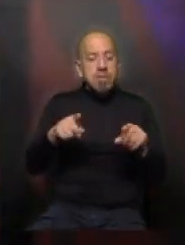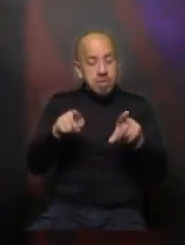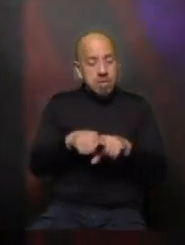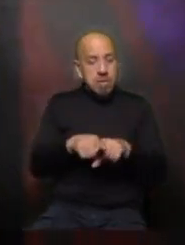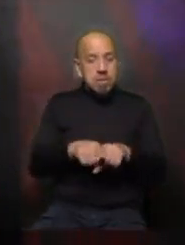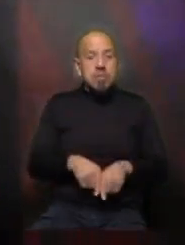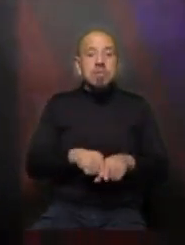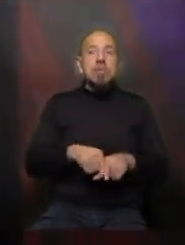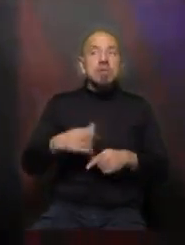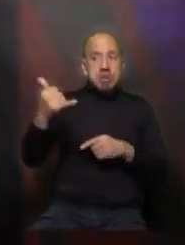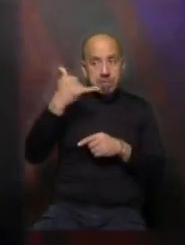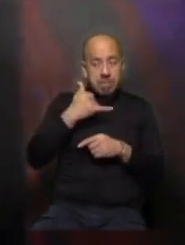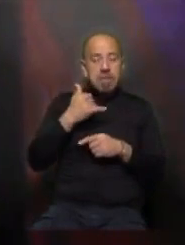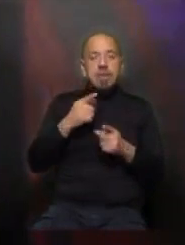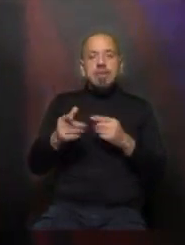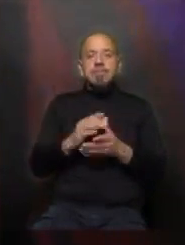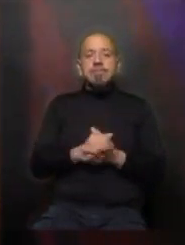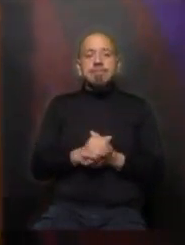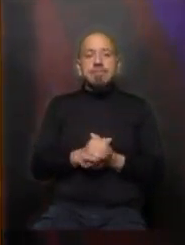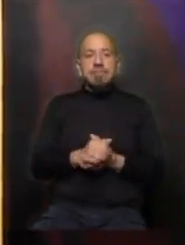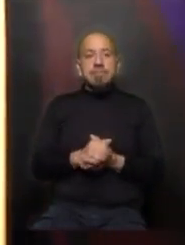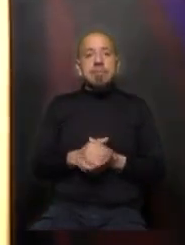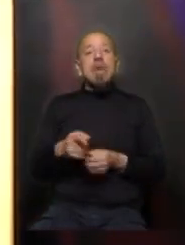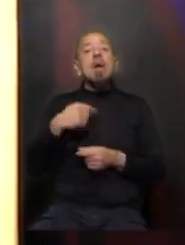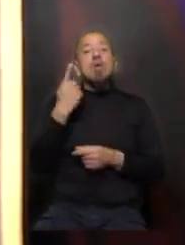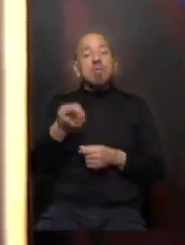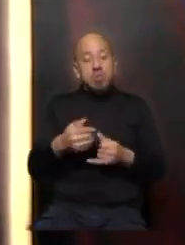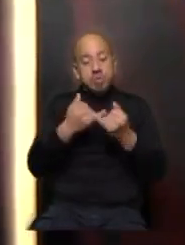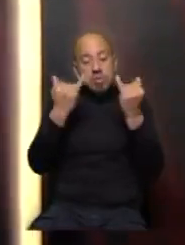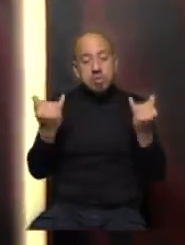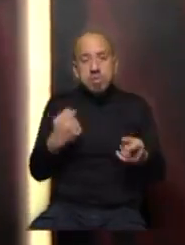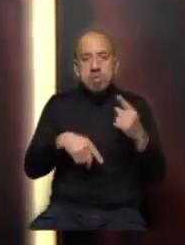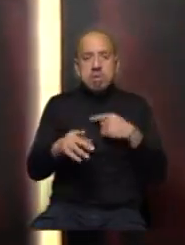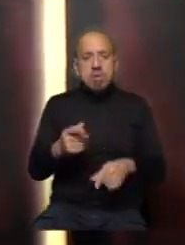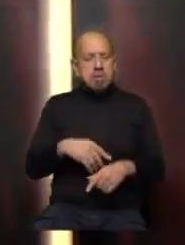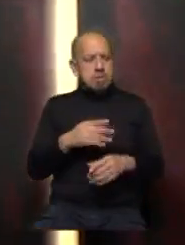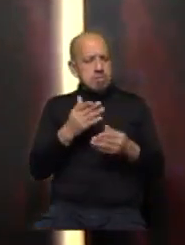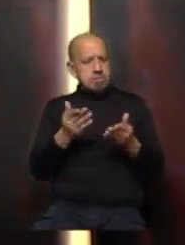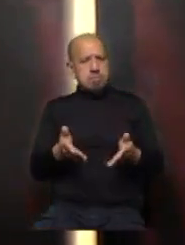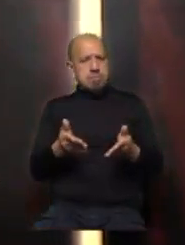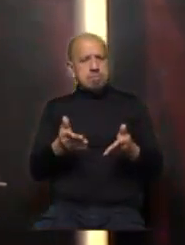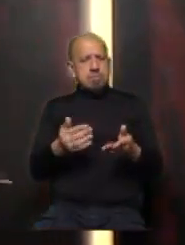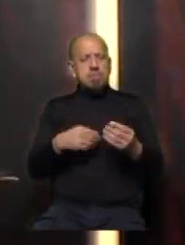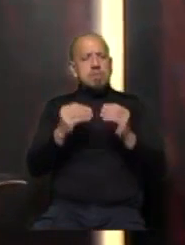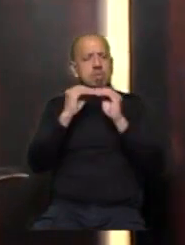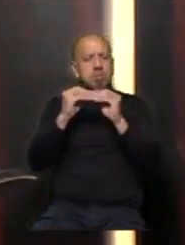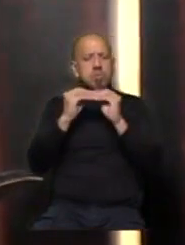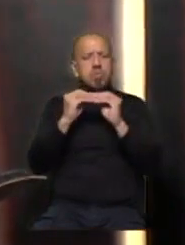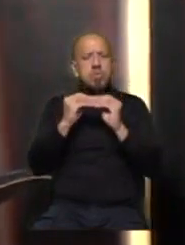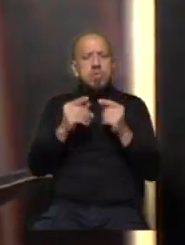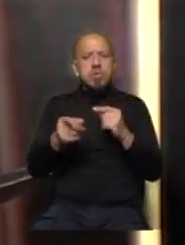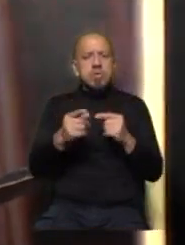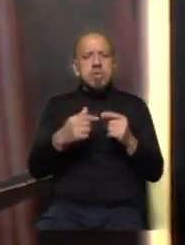Llámeme enseguida al otro día Alicia seguía peor hubo consulta se constató una